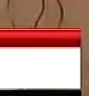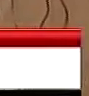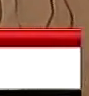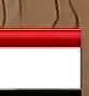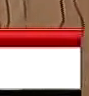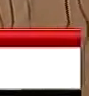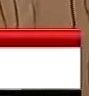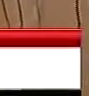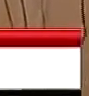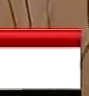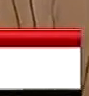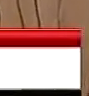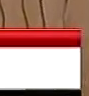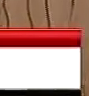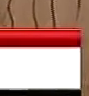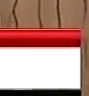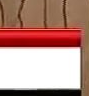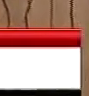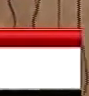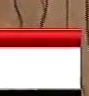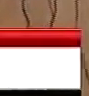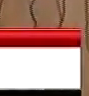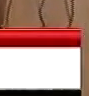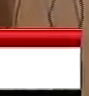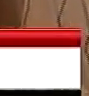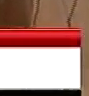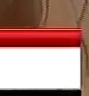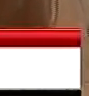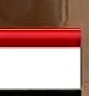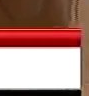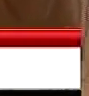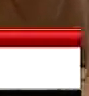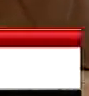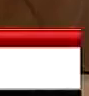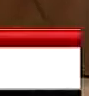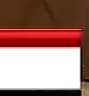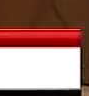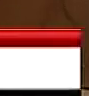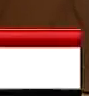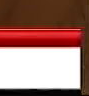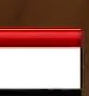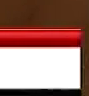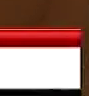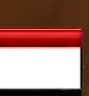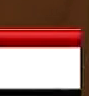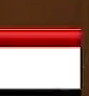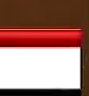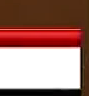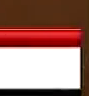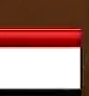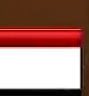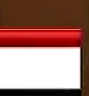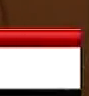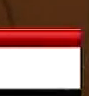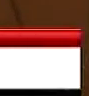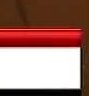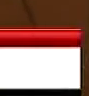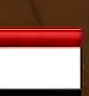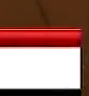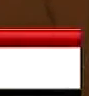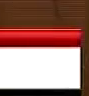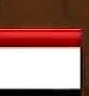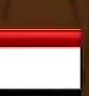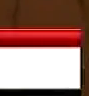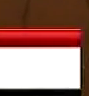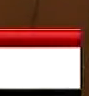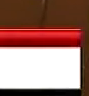Arimborgo mencionó que es responsabilidad del Ejecutivo la creación de universidades, y eso es falso. No es responsabilidad del Ejecutivo.